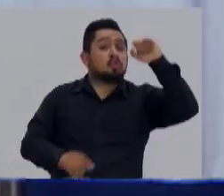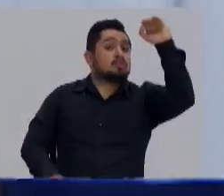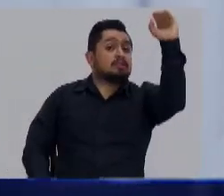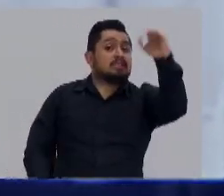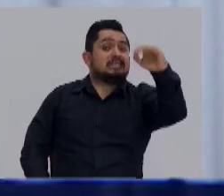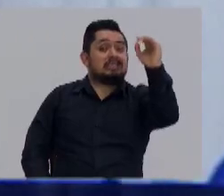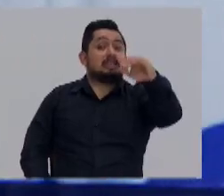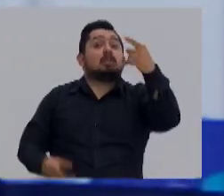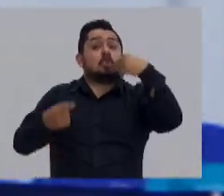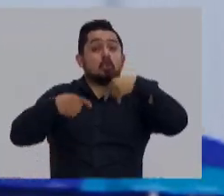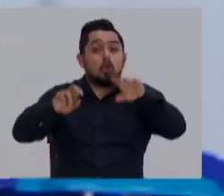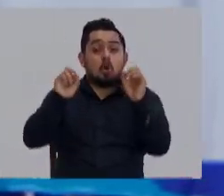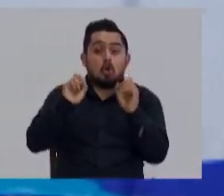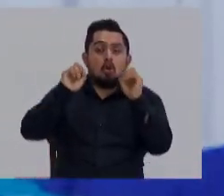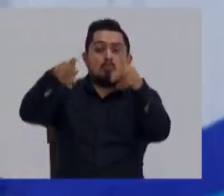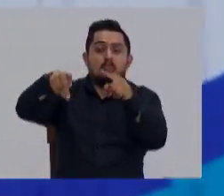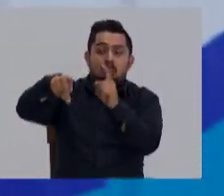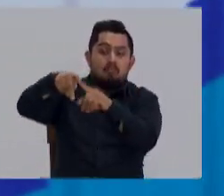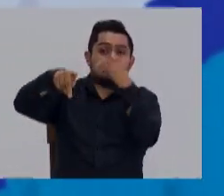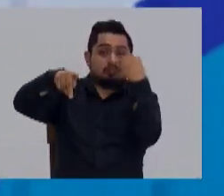te está dando esa